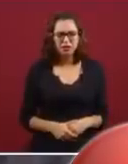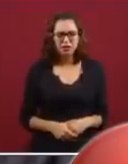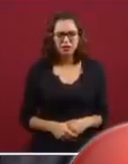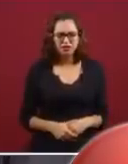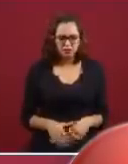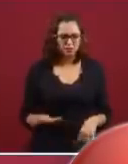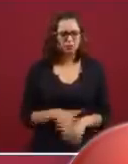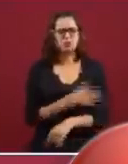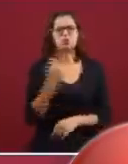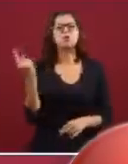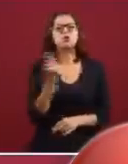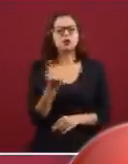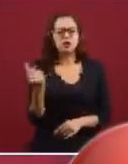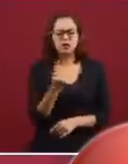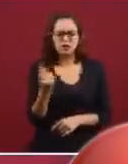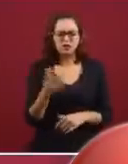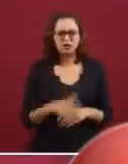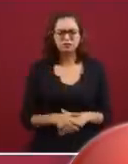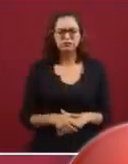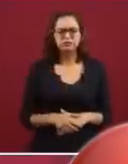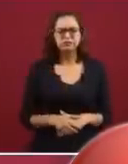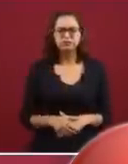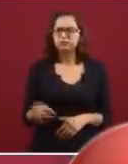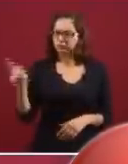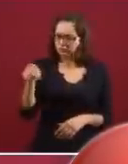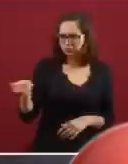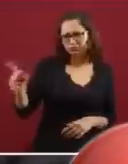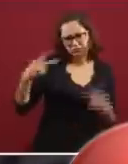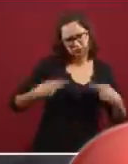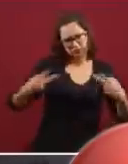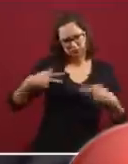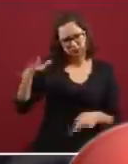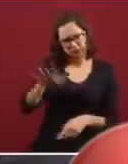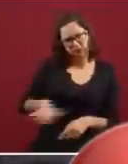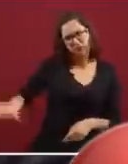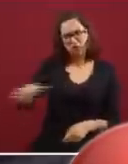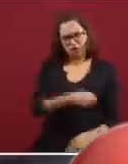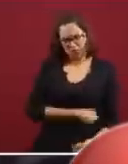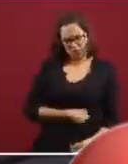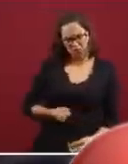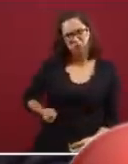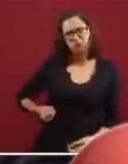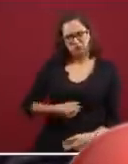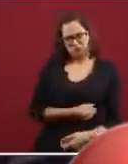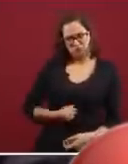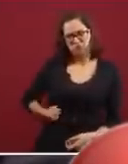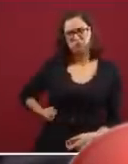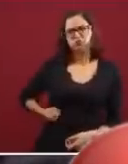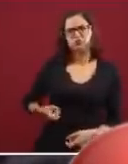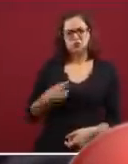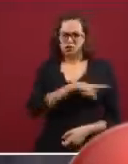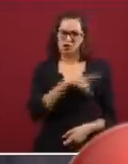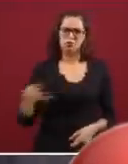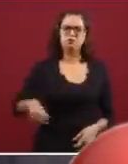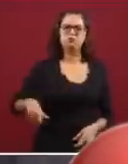¿Por qué pedir que sea el pueblo el que se siga apretando el cinturón y no el gobierno?